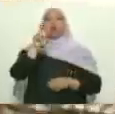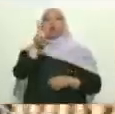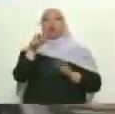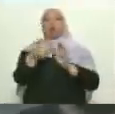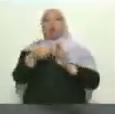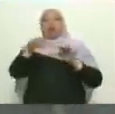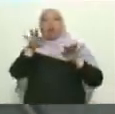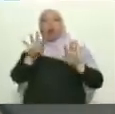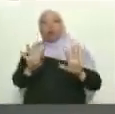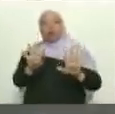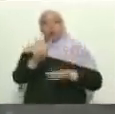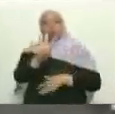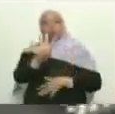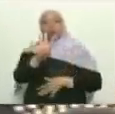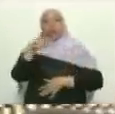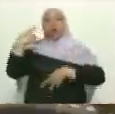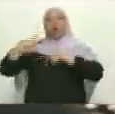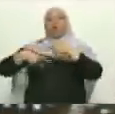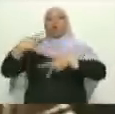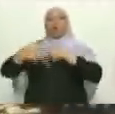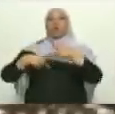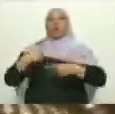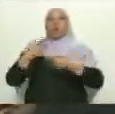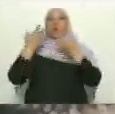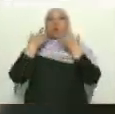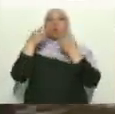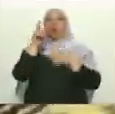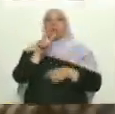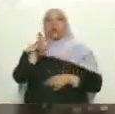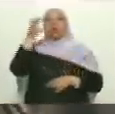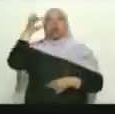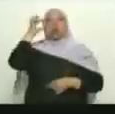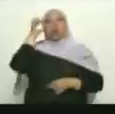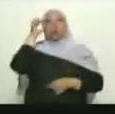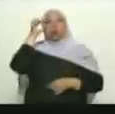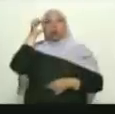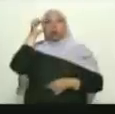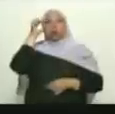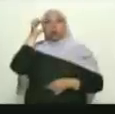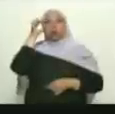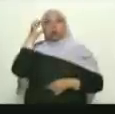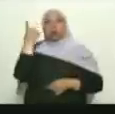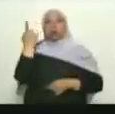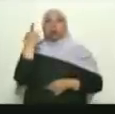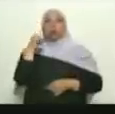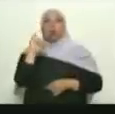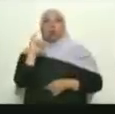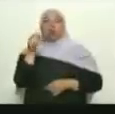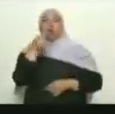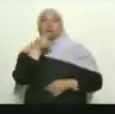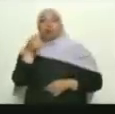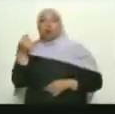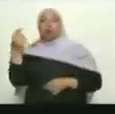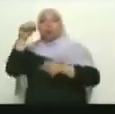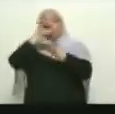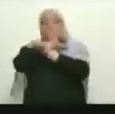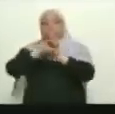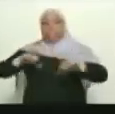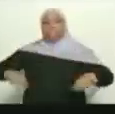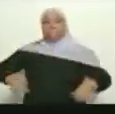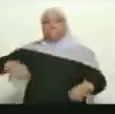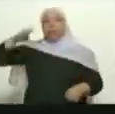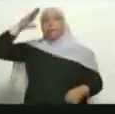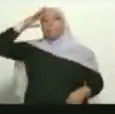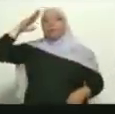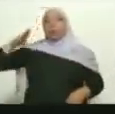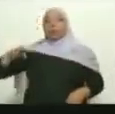salida. El 30 de abril fue un proceso que se manejó en dos vías en paralelo. Hubo una vía que fue la vía militar-policial, que